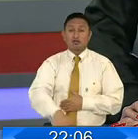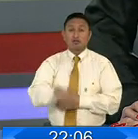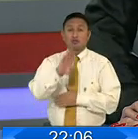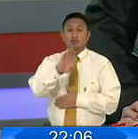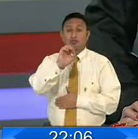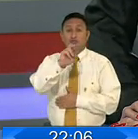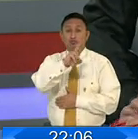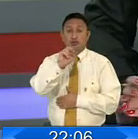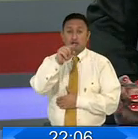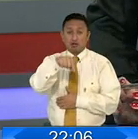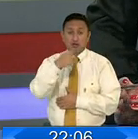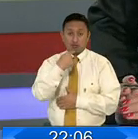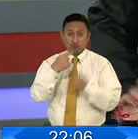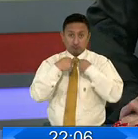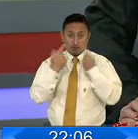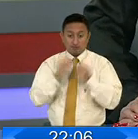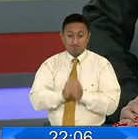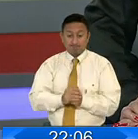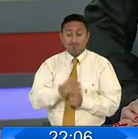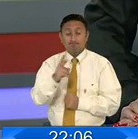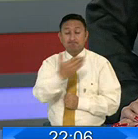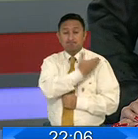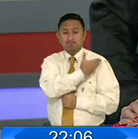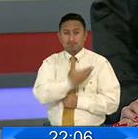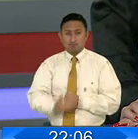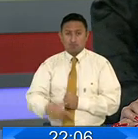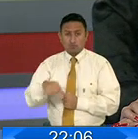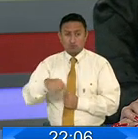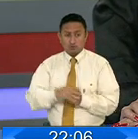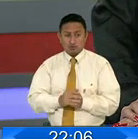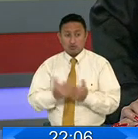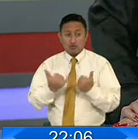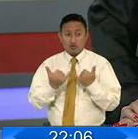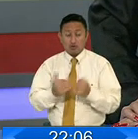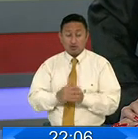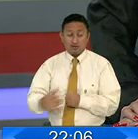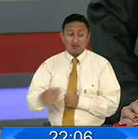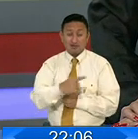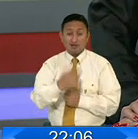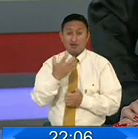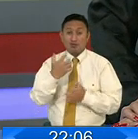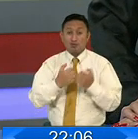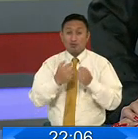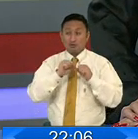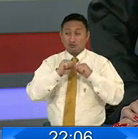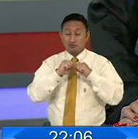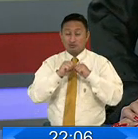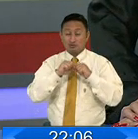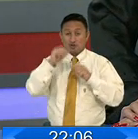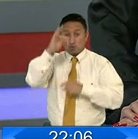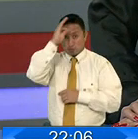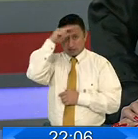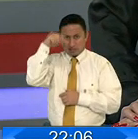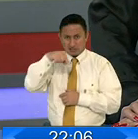Alfredo Borrero. Además, el segundo mandatario calificó como calamitosa la situación del sistema de salud